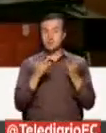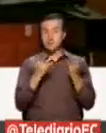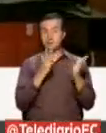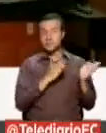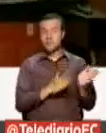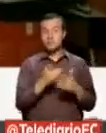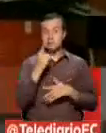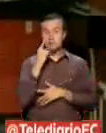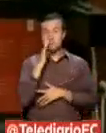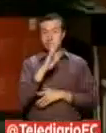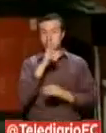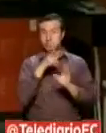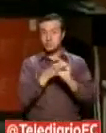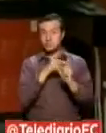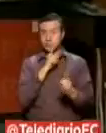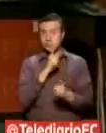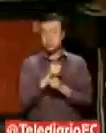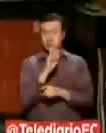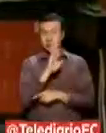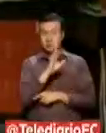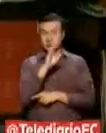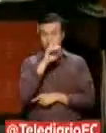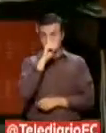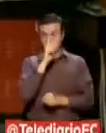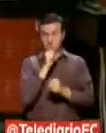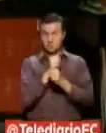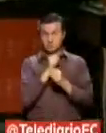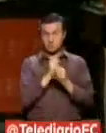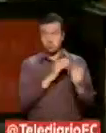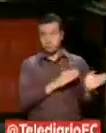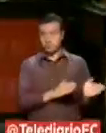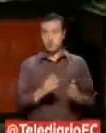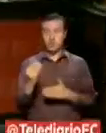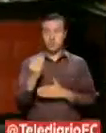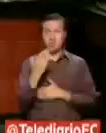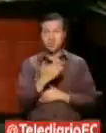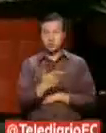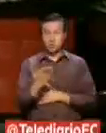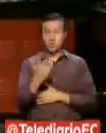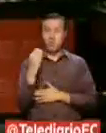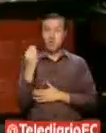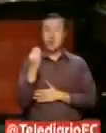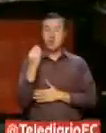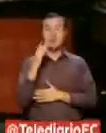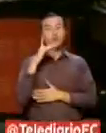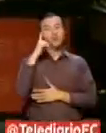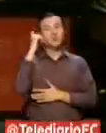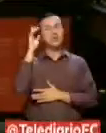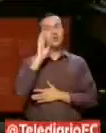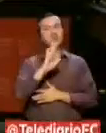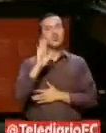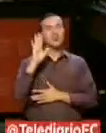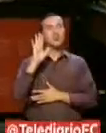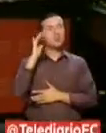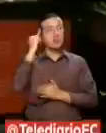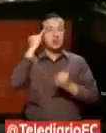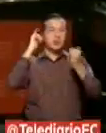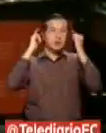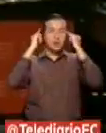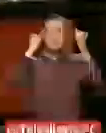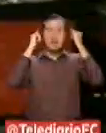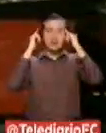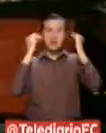pueden participar de esta labor que están realizando estos chicos. Jóvenes con sueños que han plasmado sus ideas en